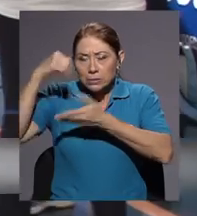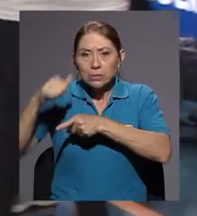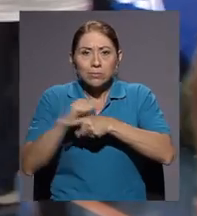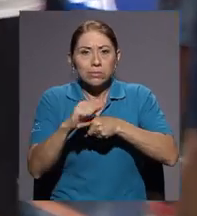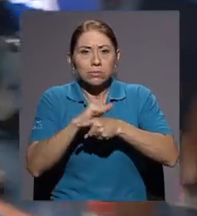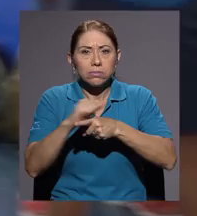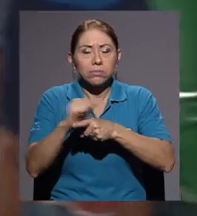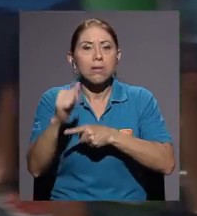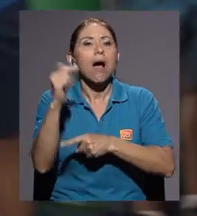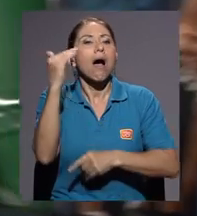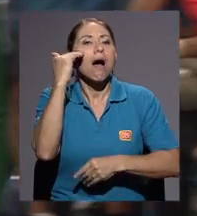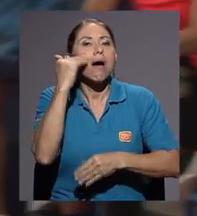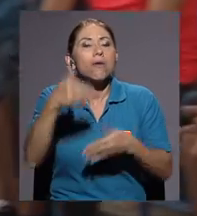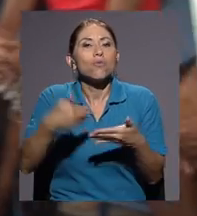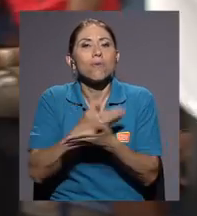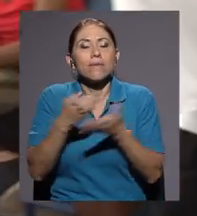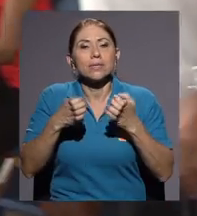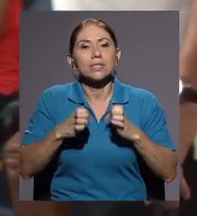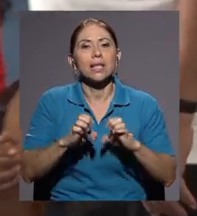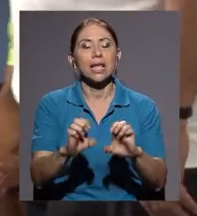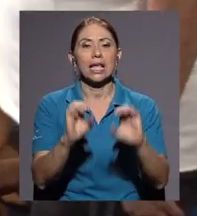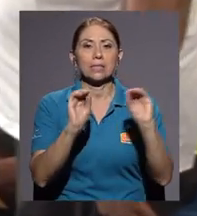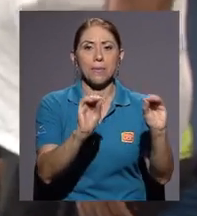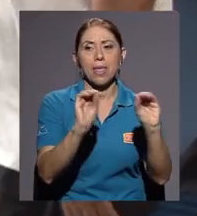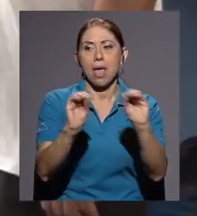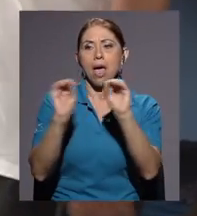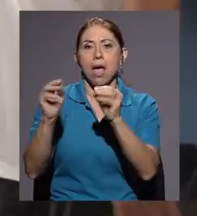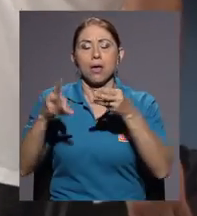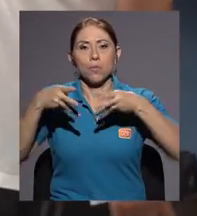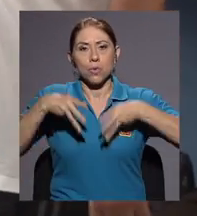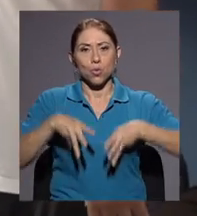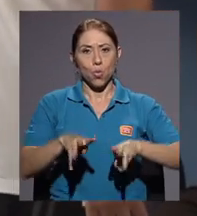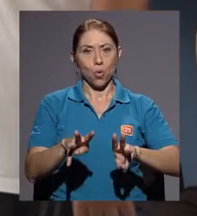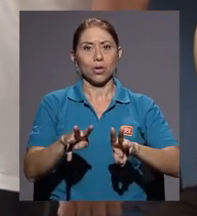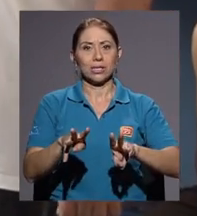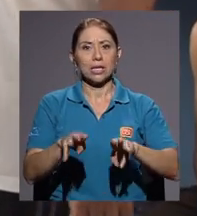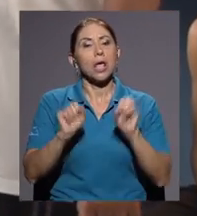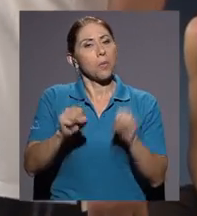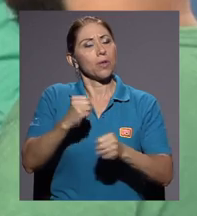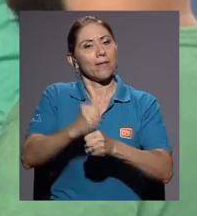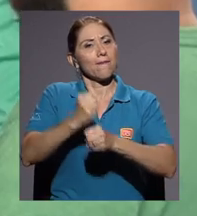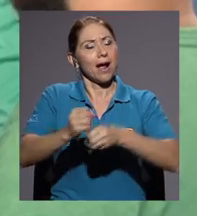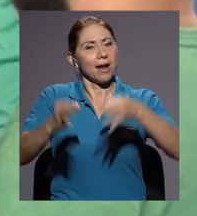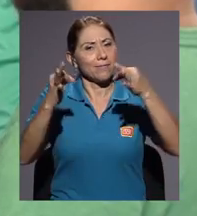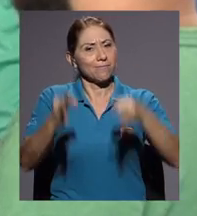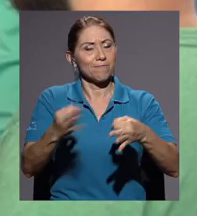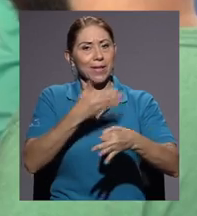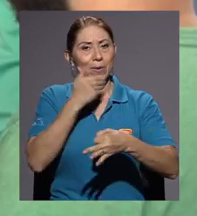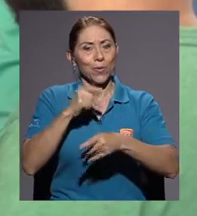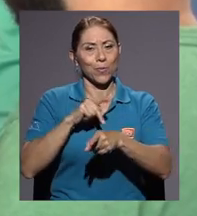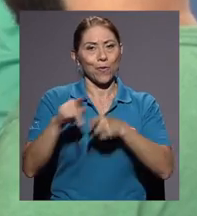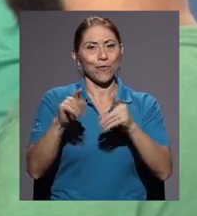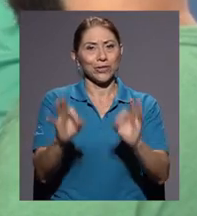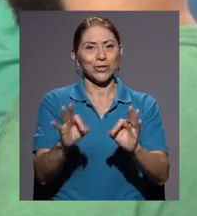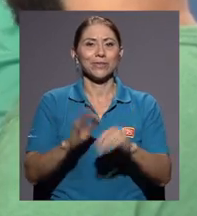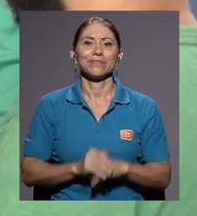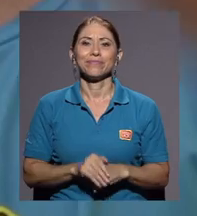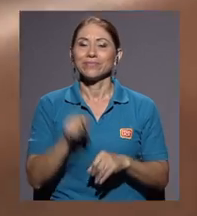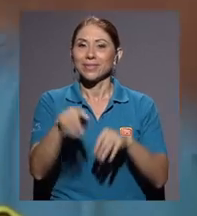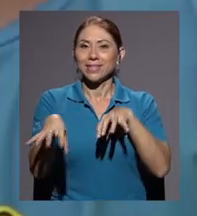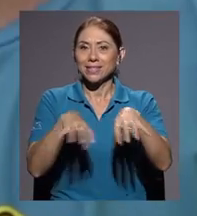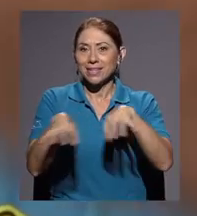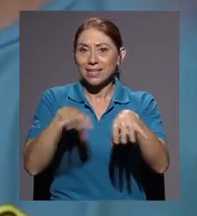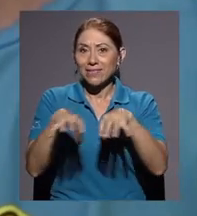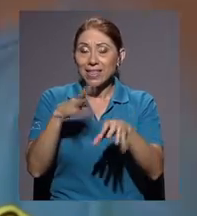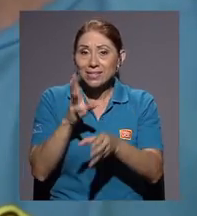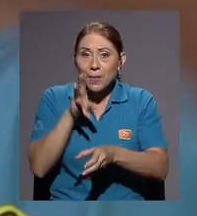conocer las nuevas estrategias pedagógicas y metodológicas y desempeñarse mejor profesionalmente. Estas actividades fueron